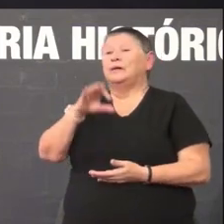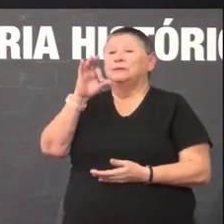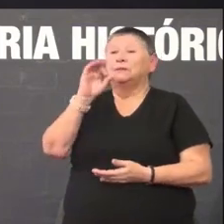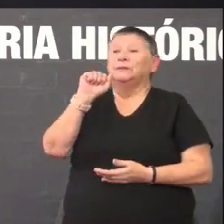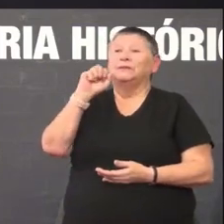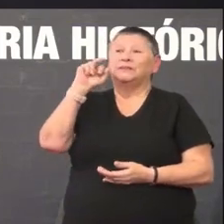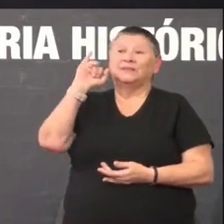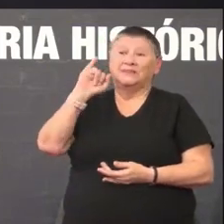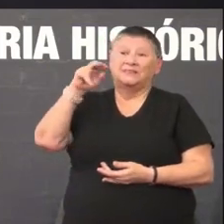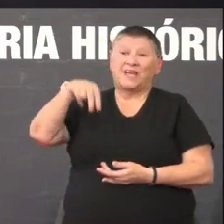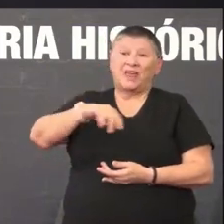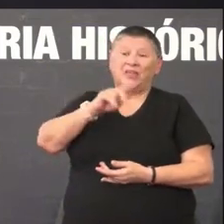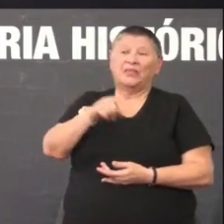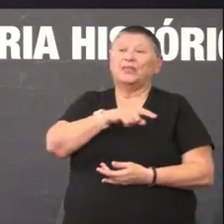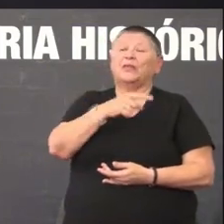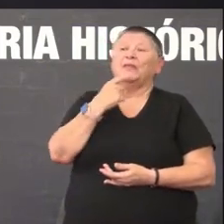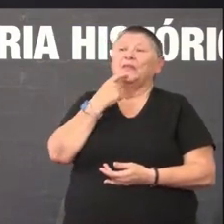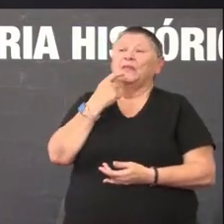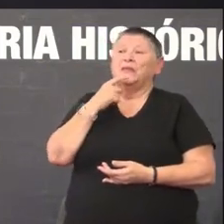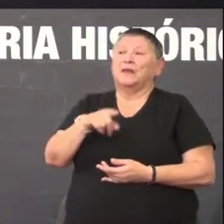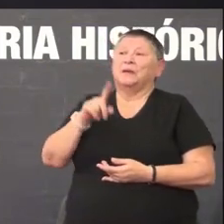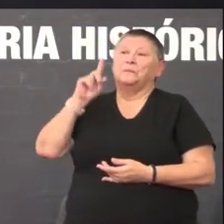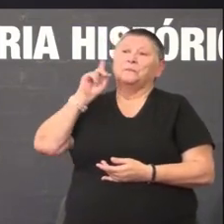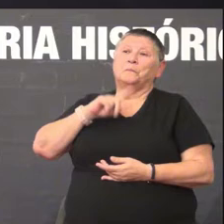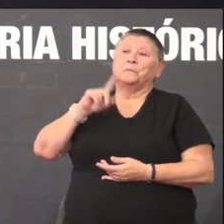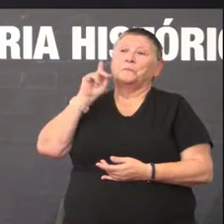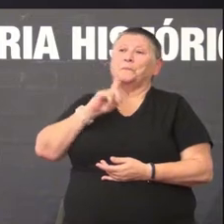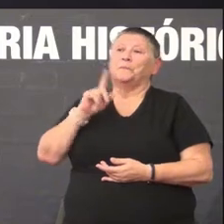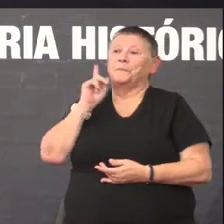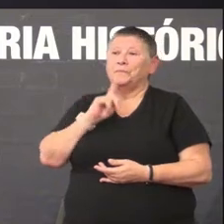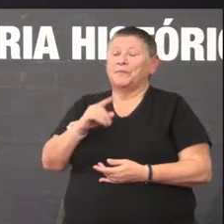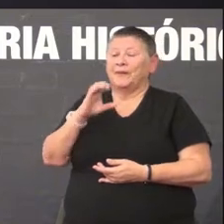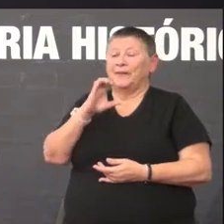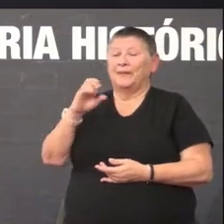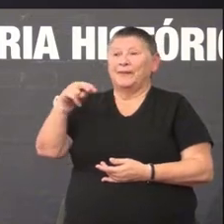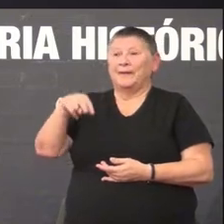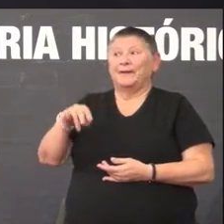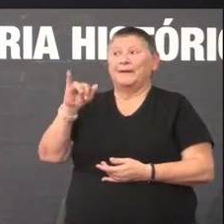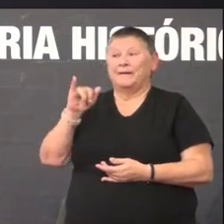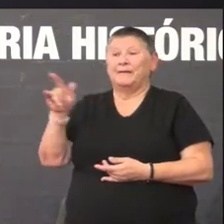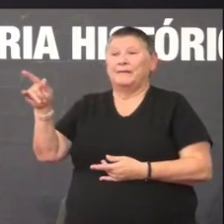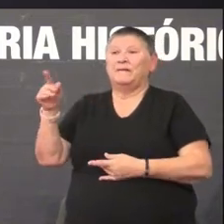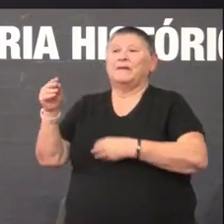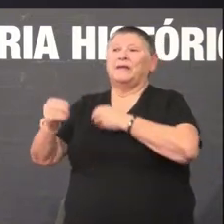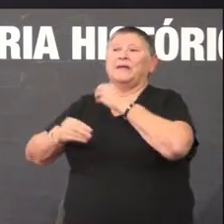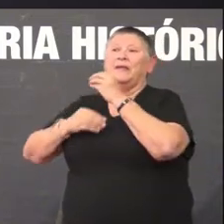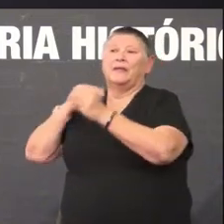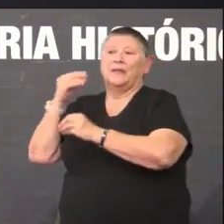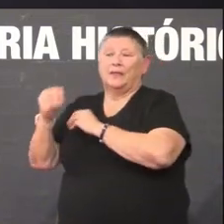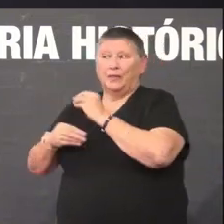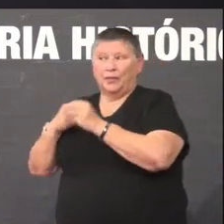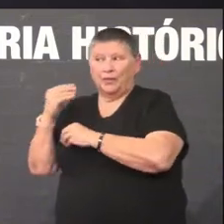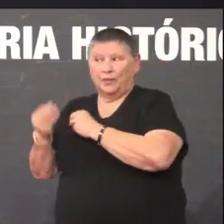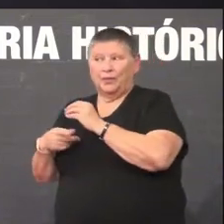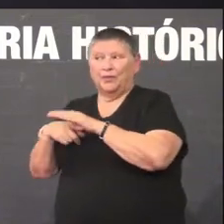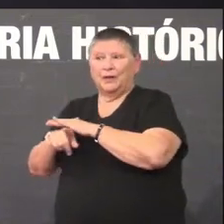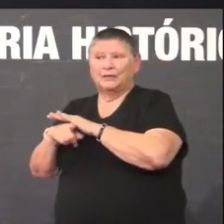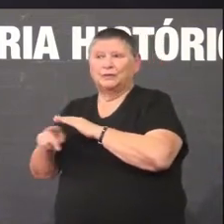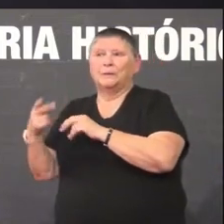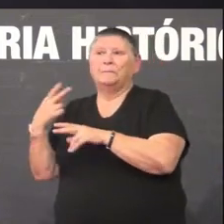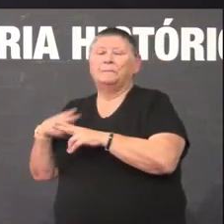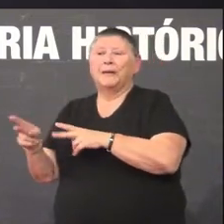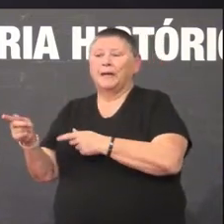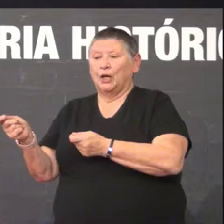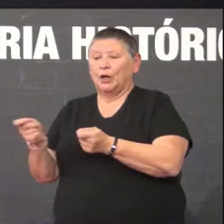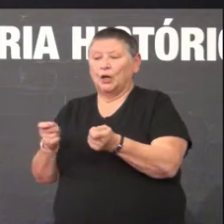y lo sigo contando a pesar del desmentido, el CNI montó una operación para controlar 24 horas